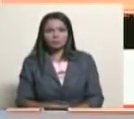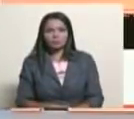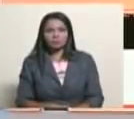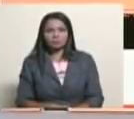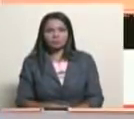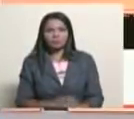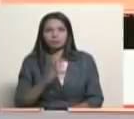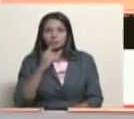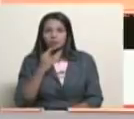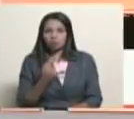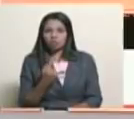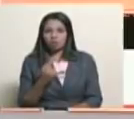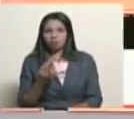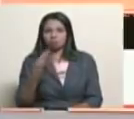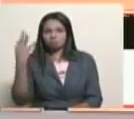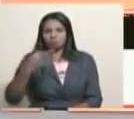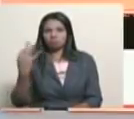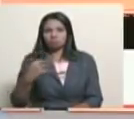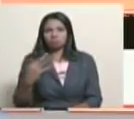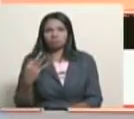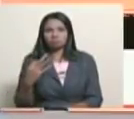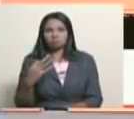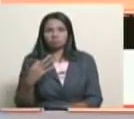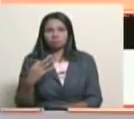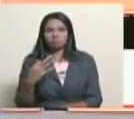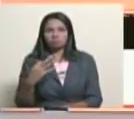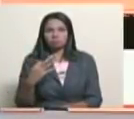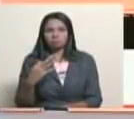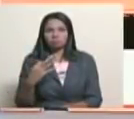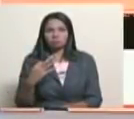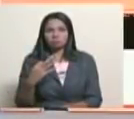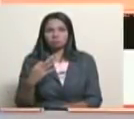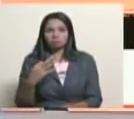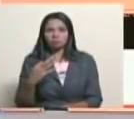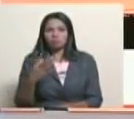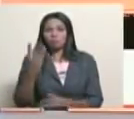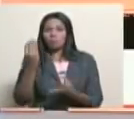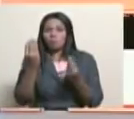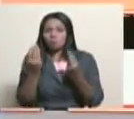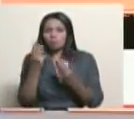descaradamente lo digo, con mucha responsabilidad y equilibrio.